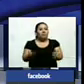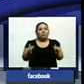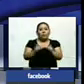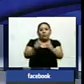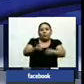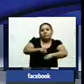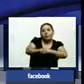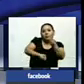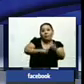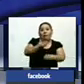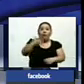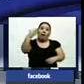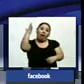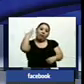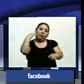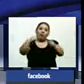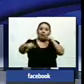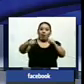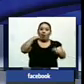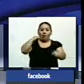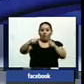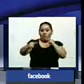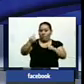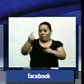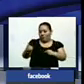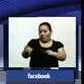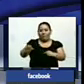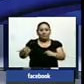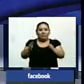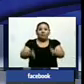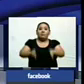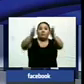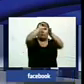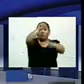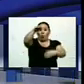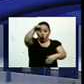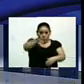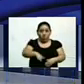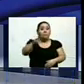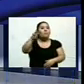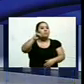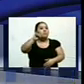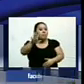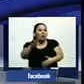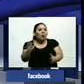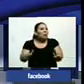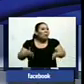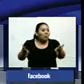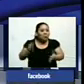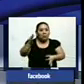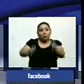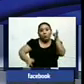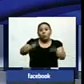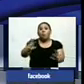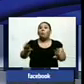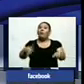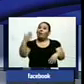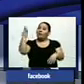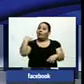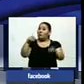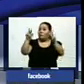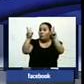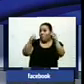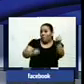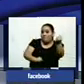También les contamos que una ex jefa de la Corte de Cuentas de la República enfrentó este miércoles la audiencia inicial por supuestamente haber